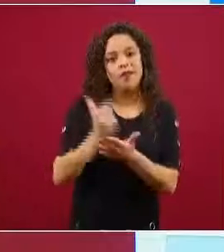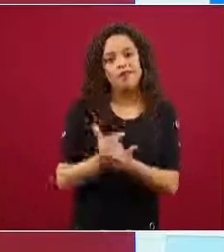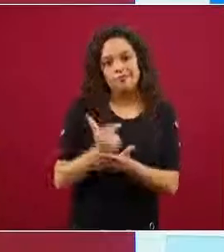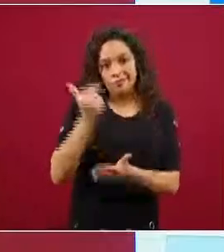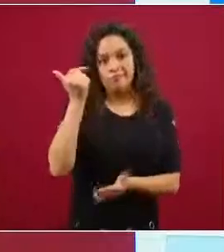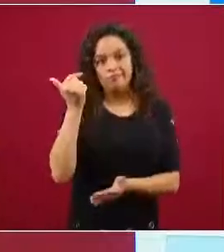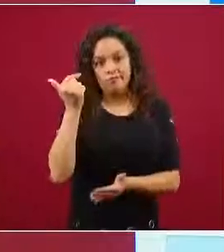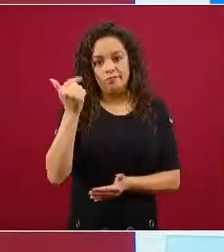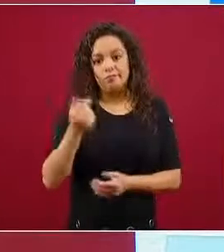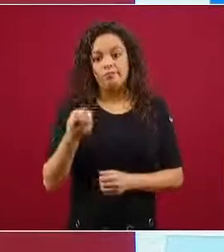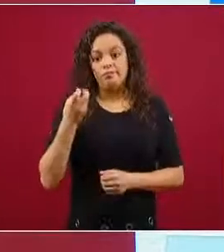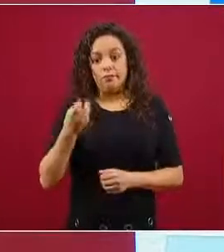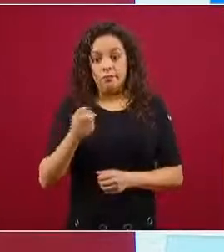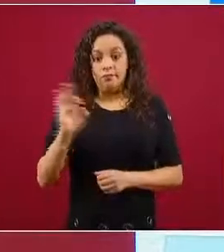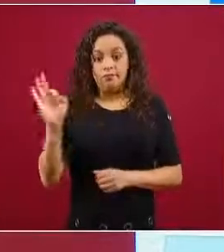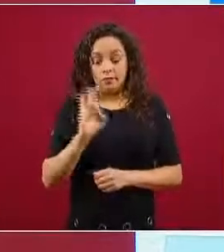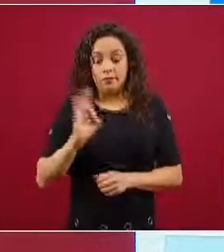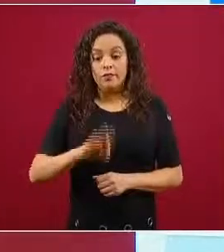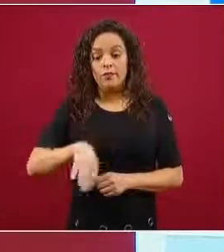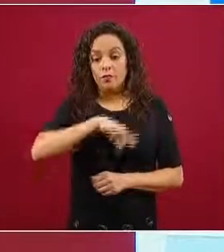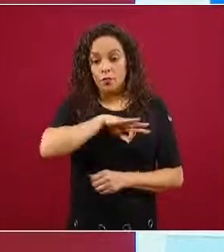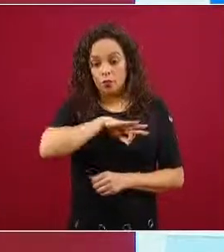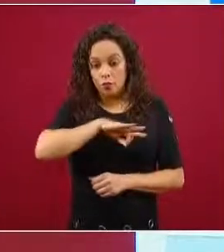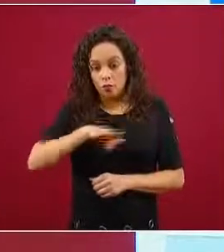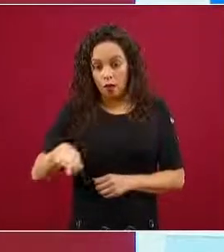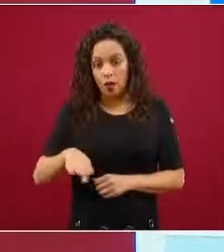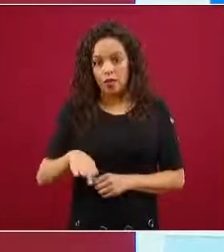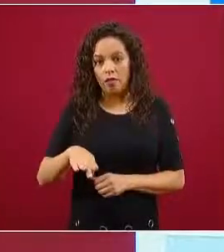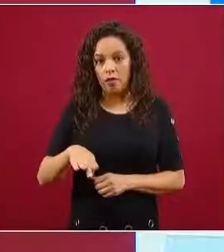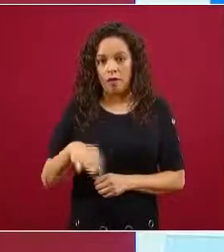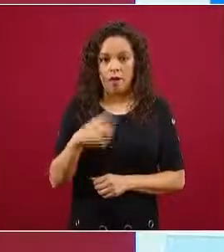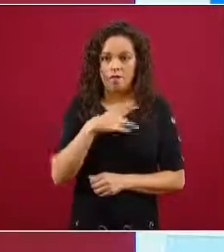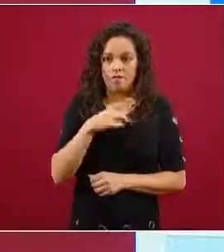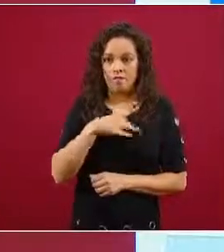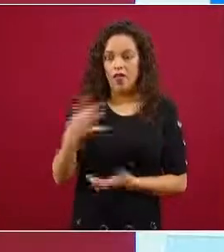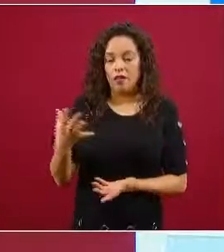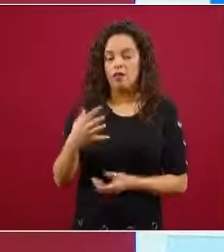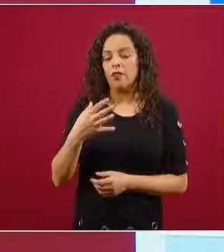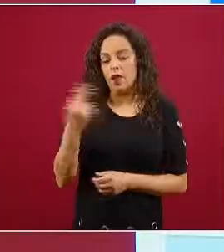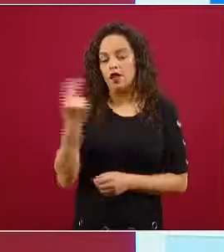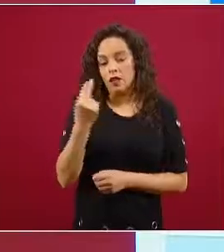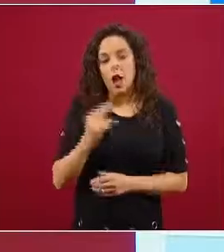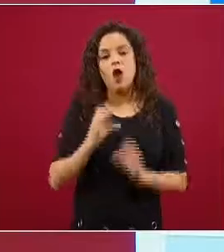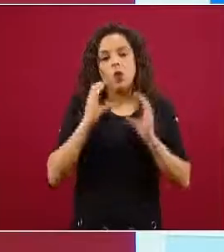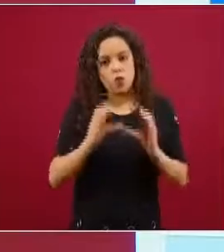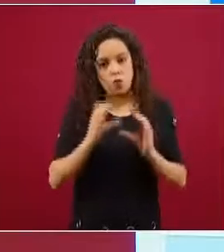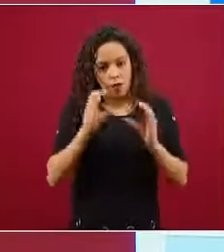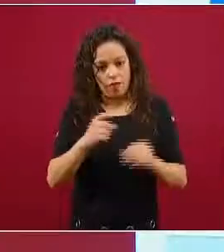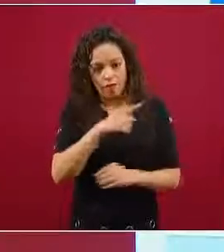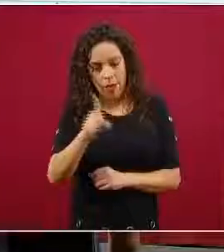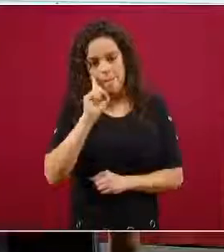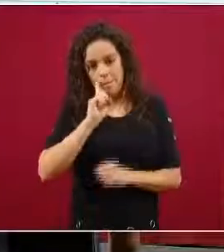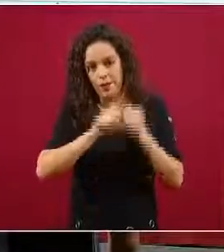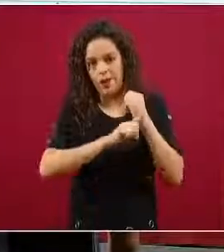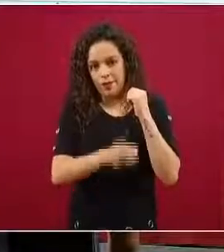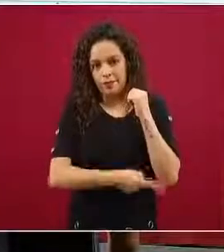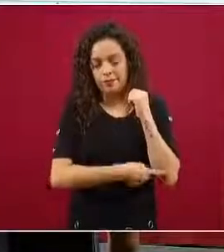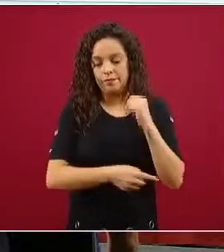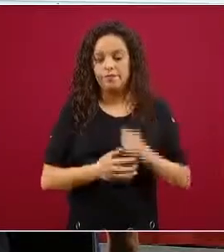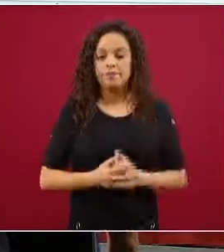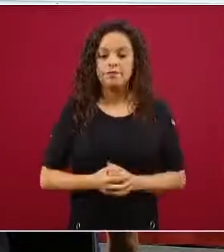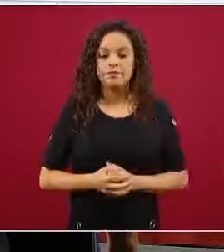causa también de alerta para las mujeres. Esta atención no se interrumpe, se mantiene, como